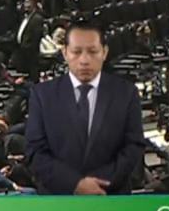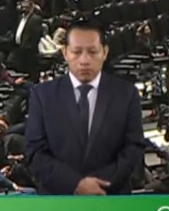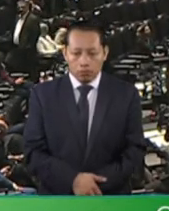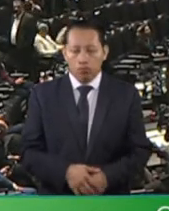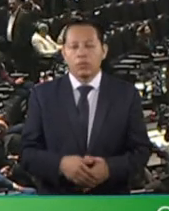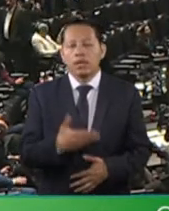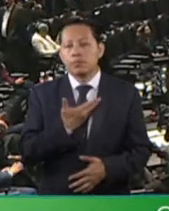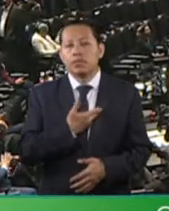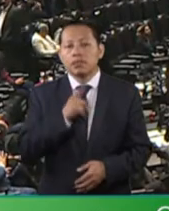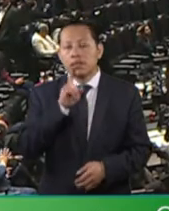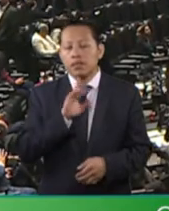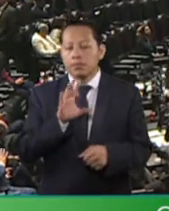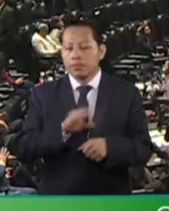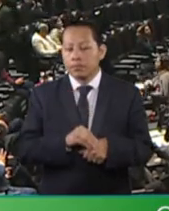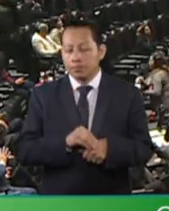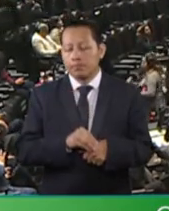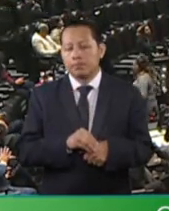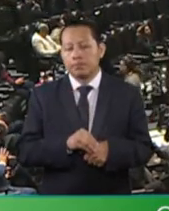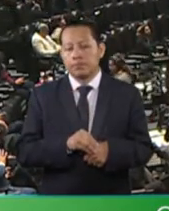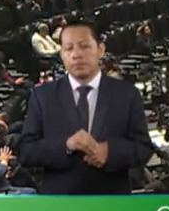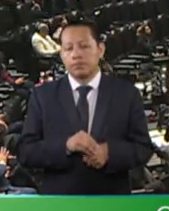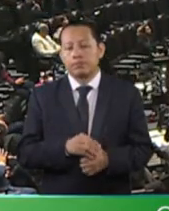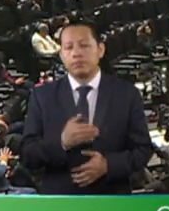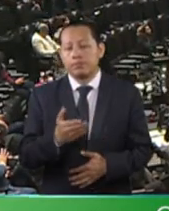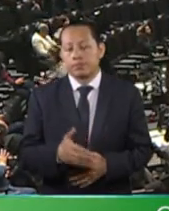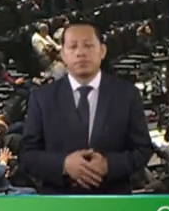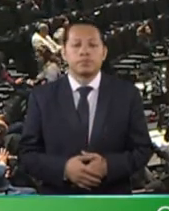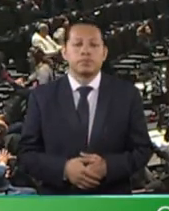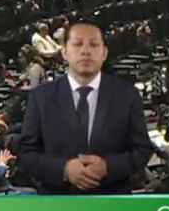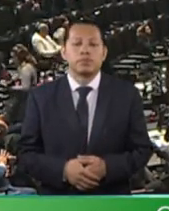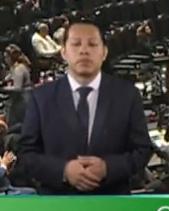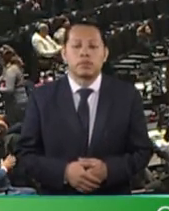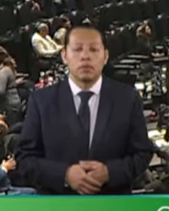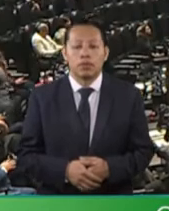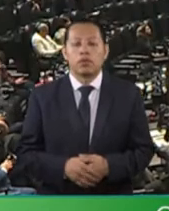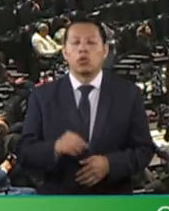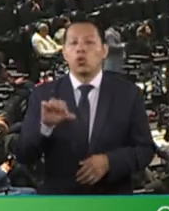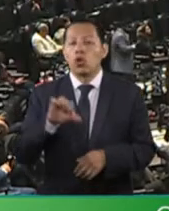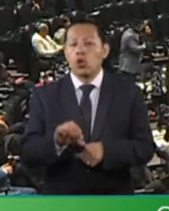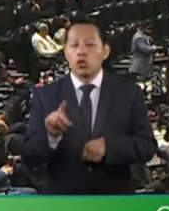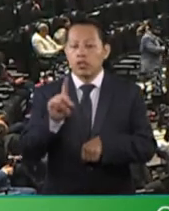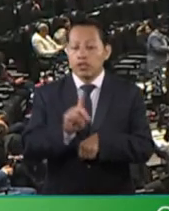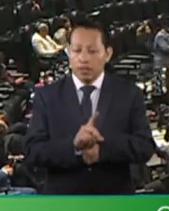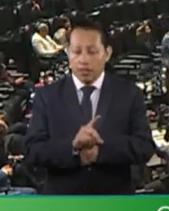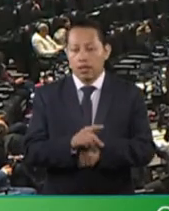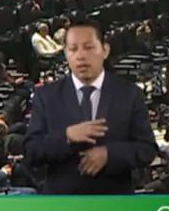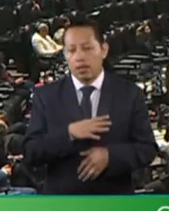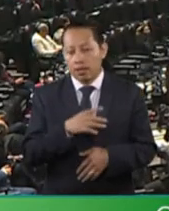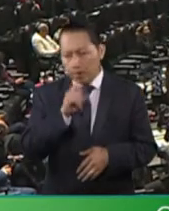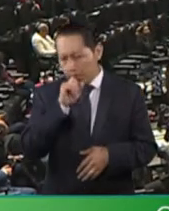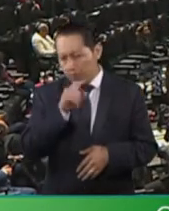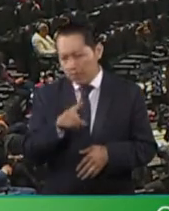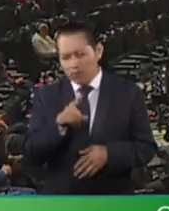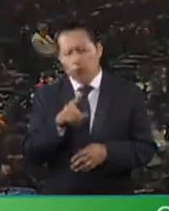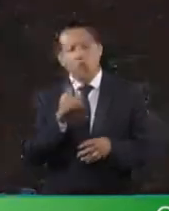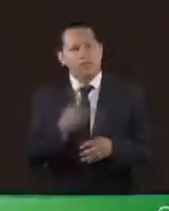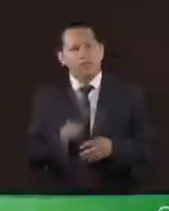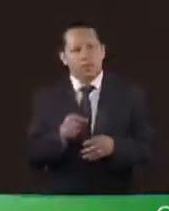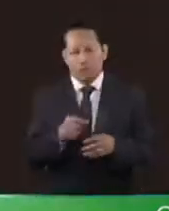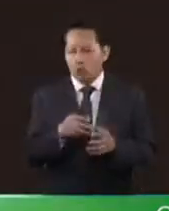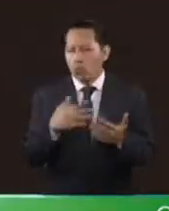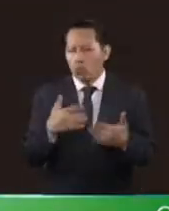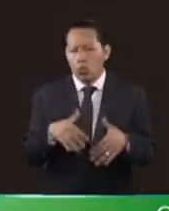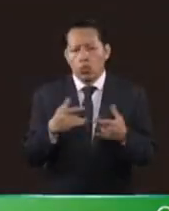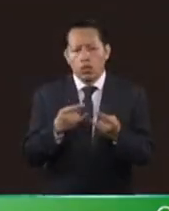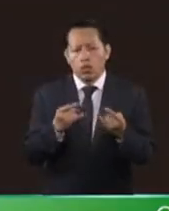Con la venia de la presidenta. El día de hoy nos encontramos ante la oportunidad histórica de dar